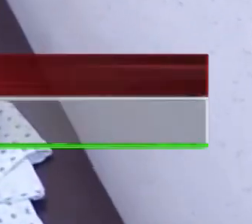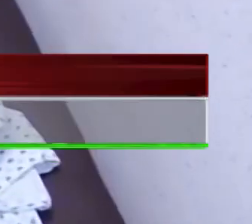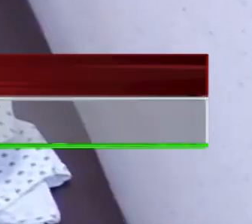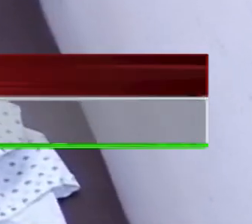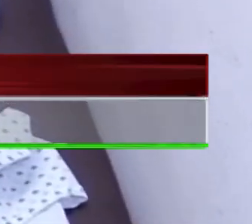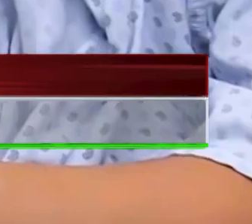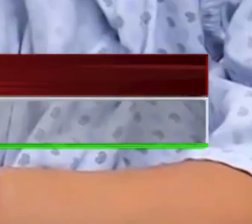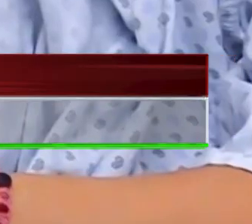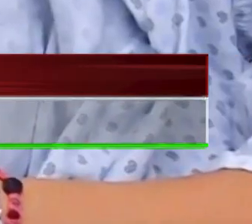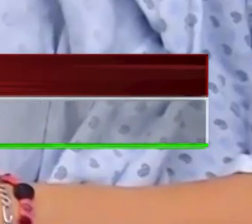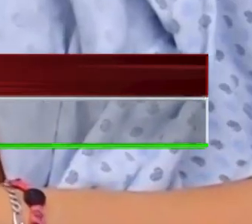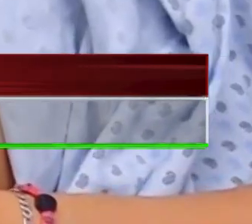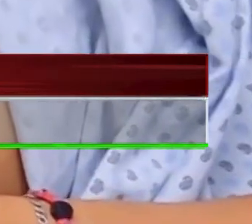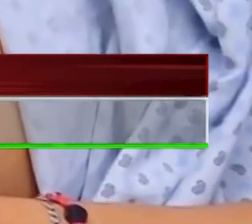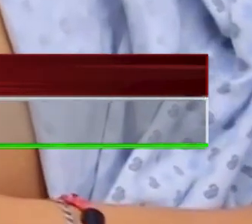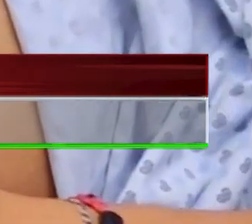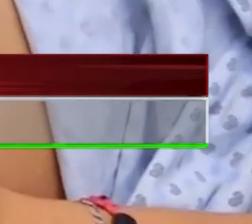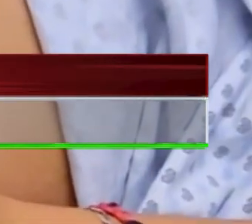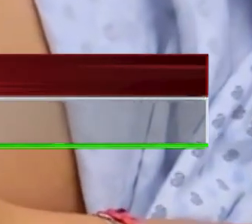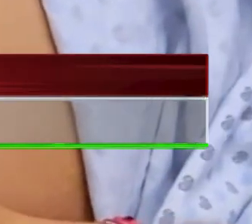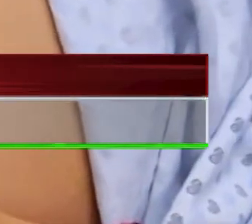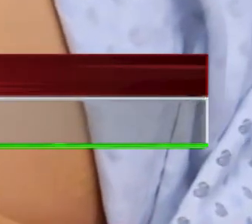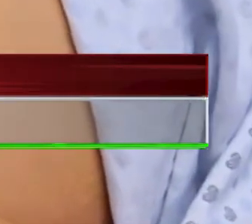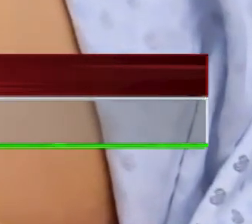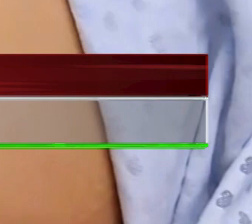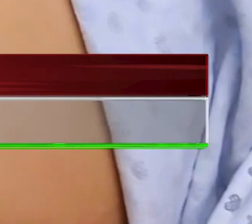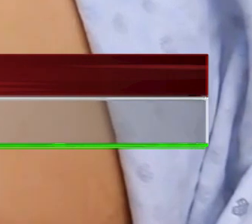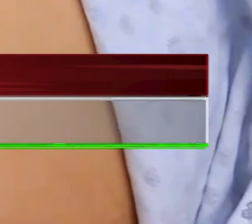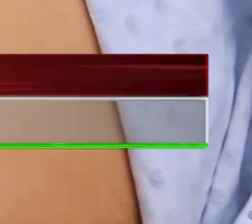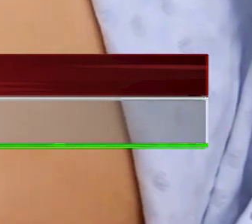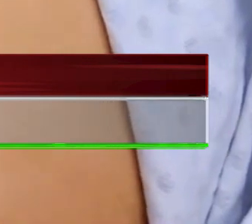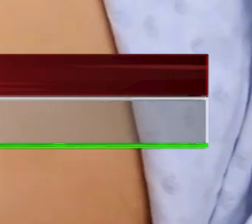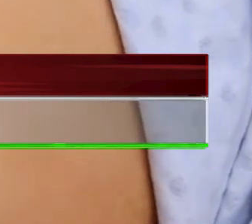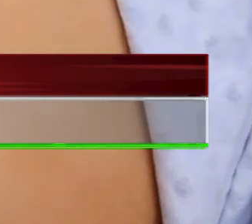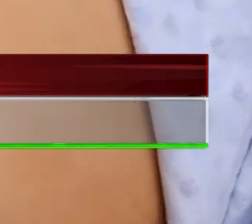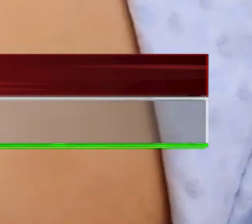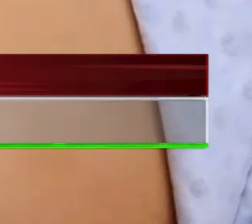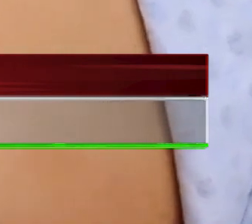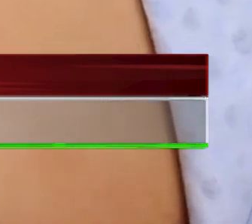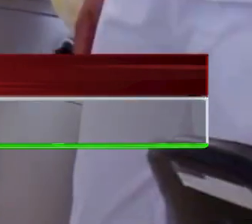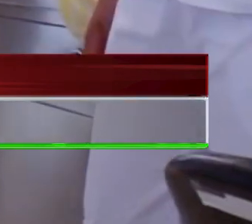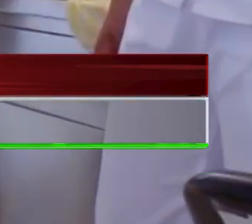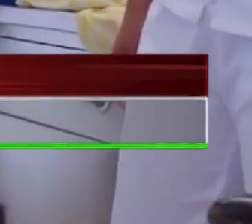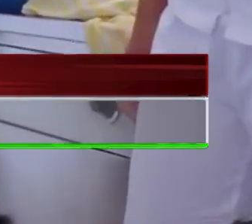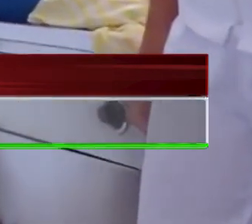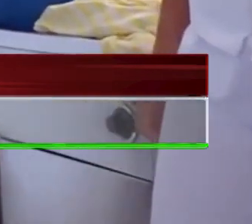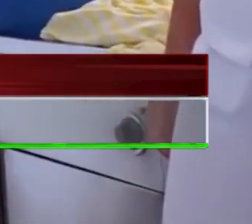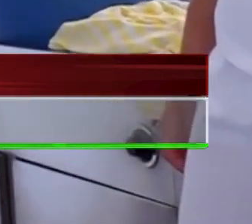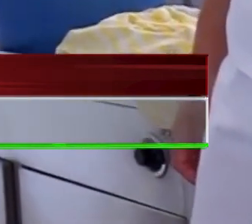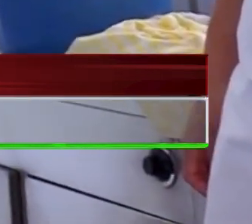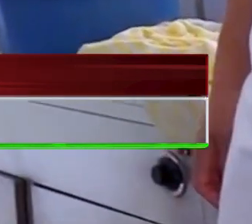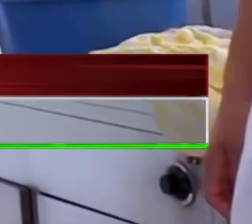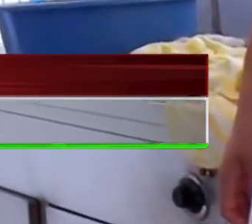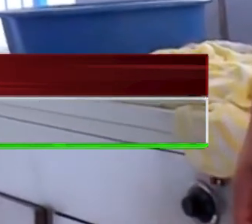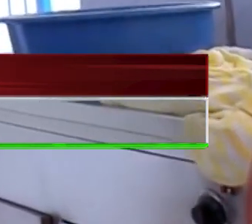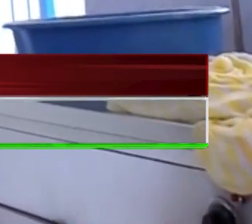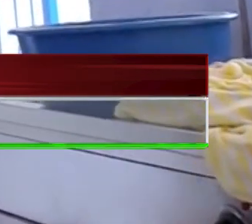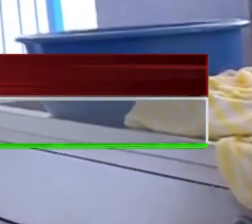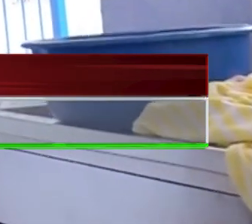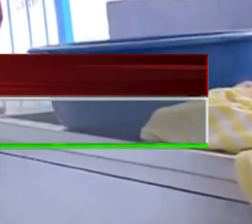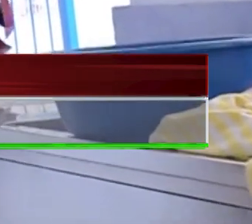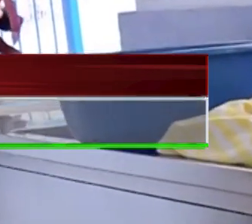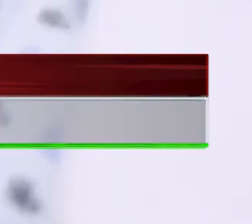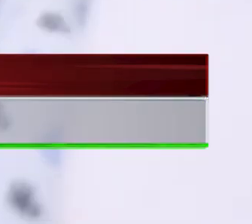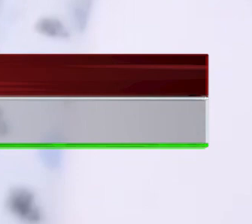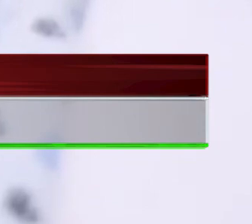Las diputadas Yulma Rocha Aguilar, Desiree Ángel Rocha y Marta Lourdes Ortega Roque presentaron una iniciativa de reforma a la ley para